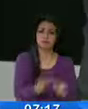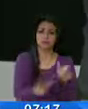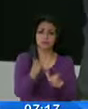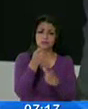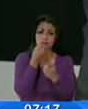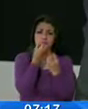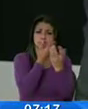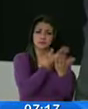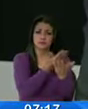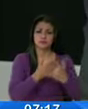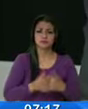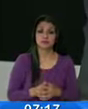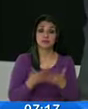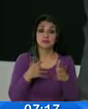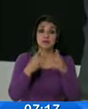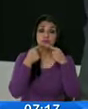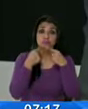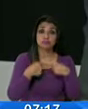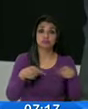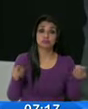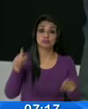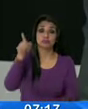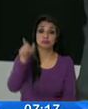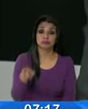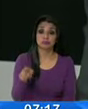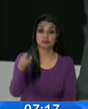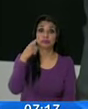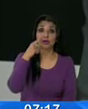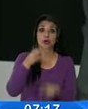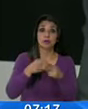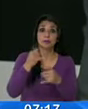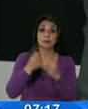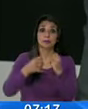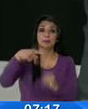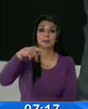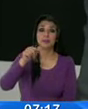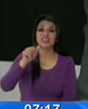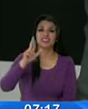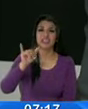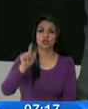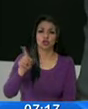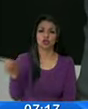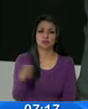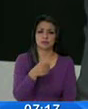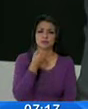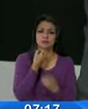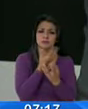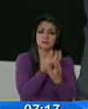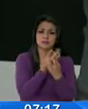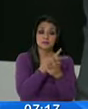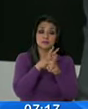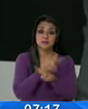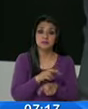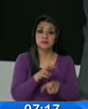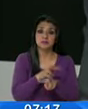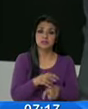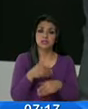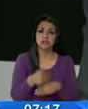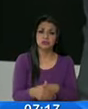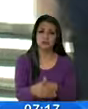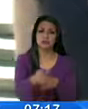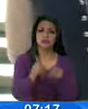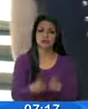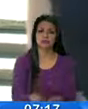hecho, convocamos al señor Patiño a rendir una versión. Esto es parte de la investigación, tendrá que llevarse a cabo conforme